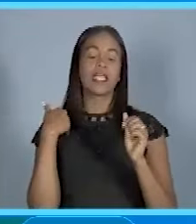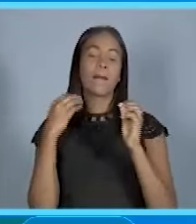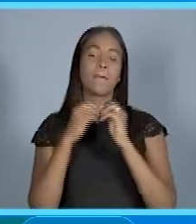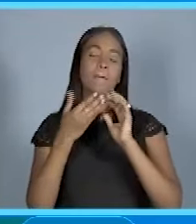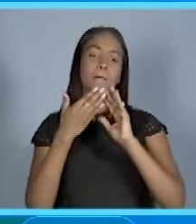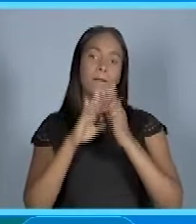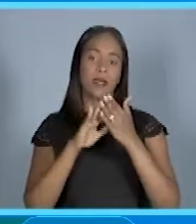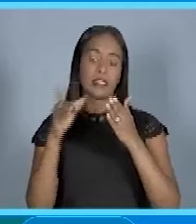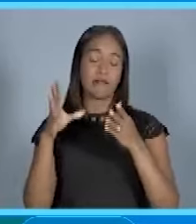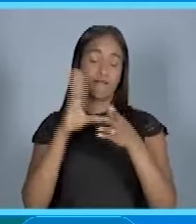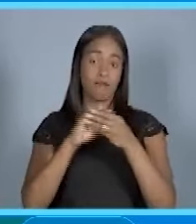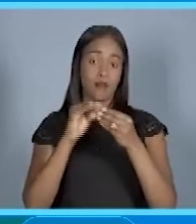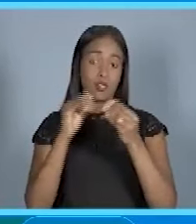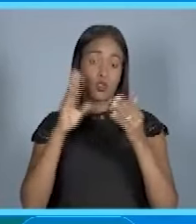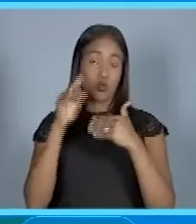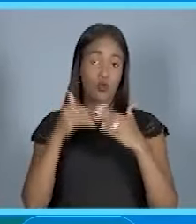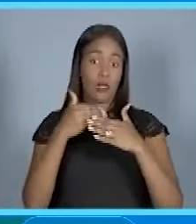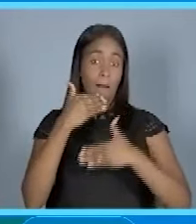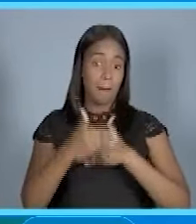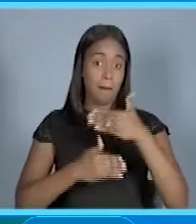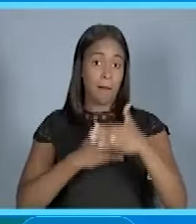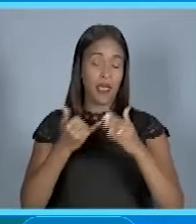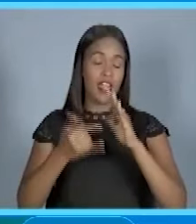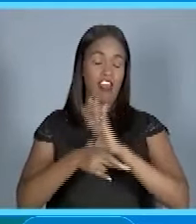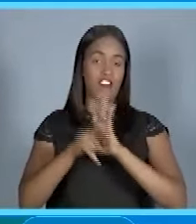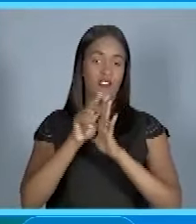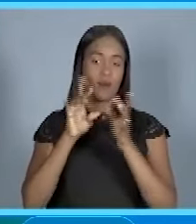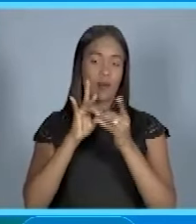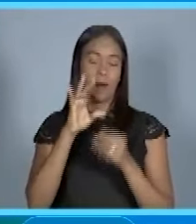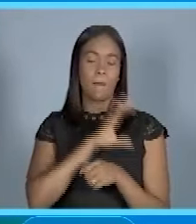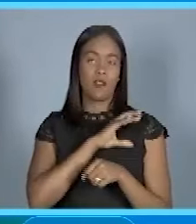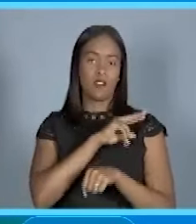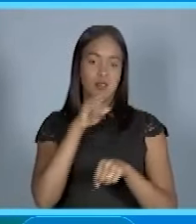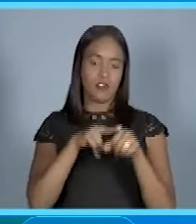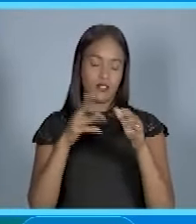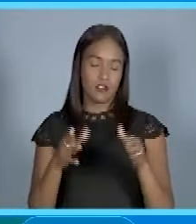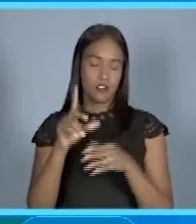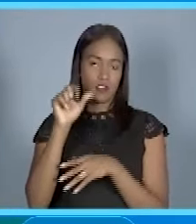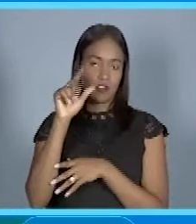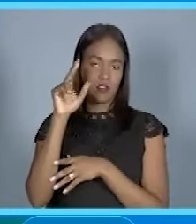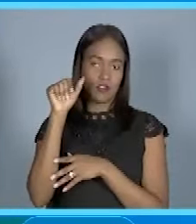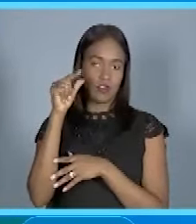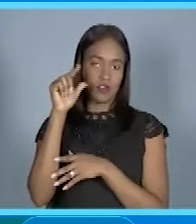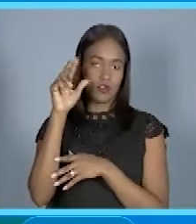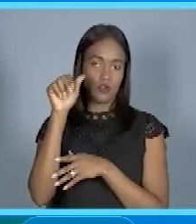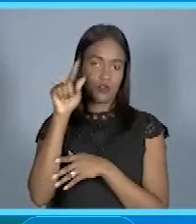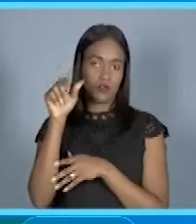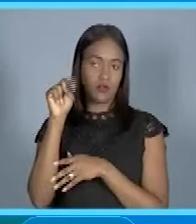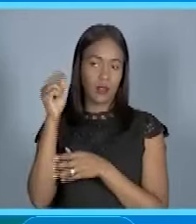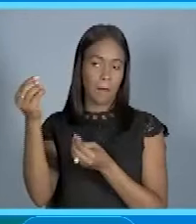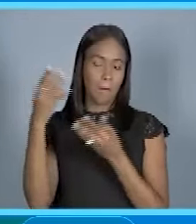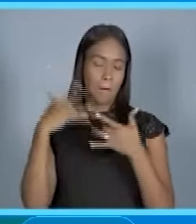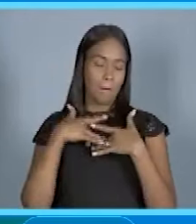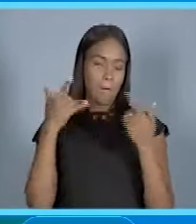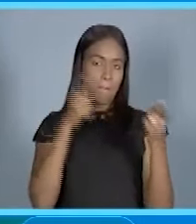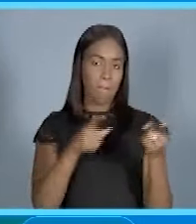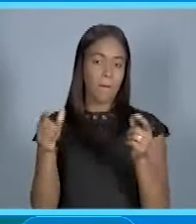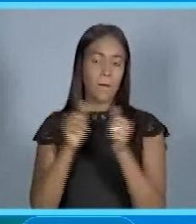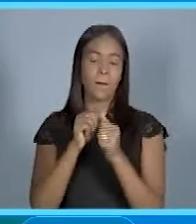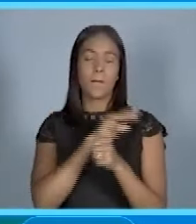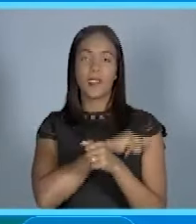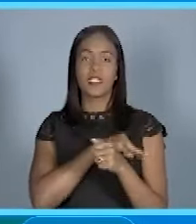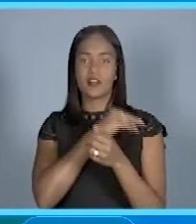iniciativa en la que resaltó los avances de la reforma de la Policía Nacional. Laura Guzmán Sirí nos presenta las declaraciones del ministro